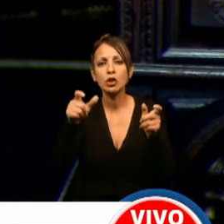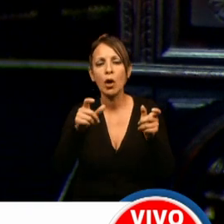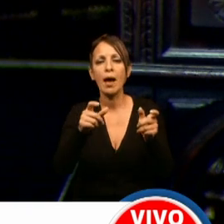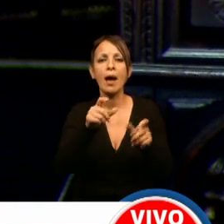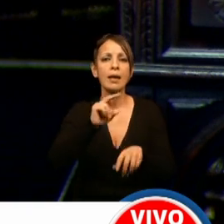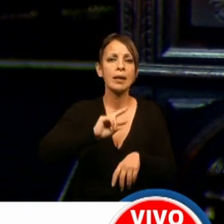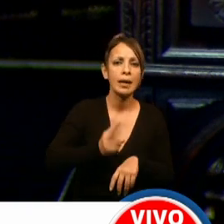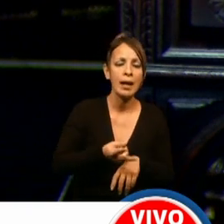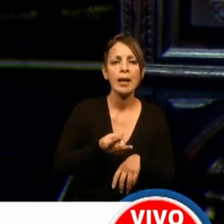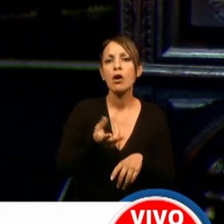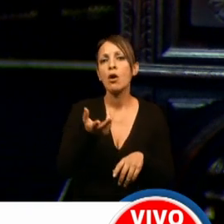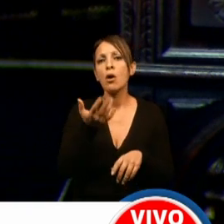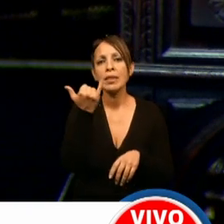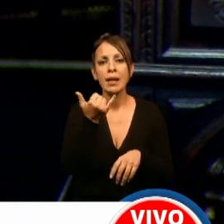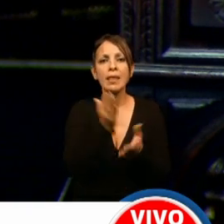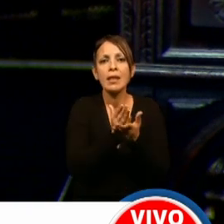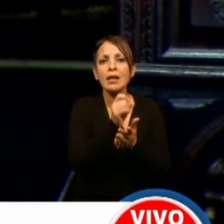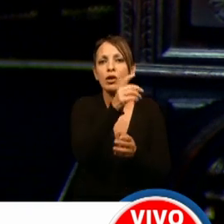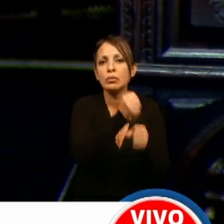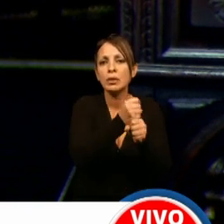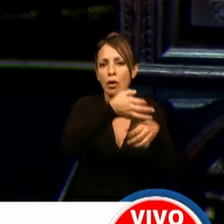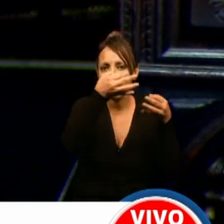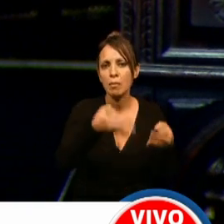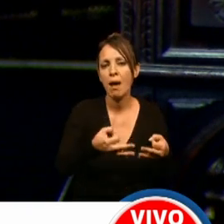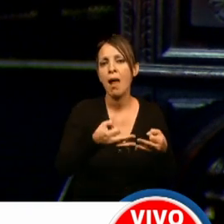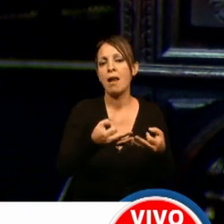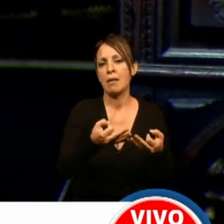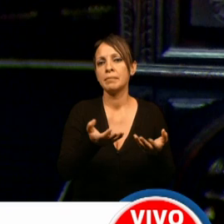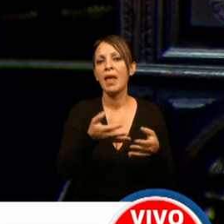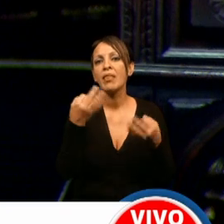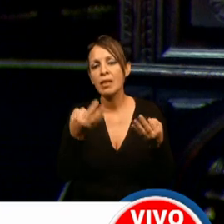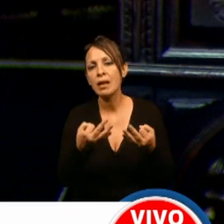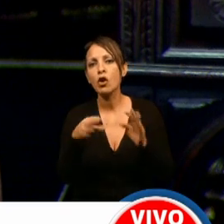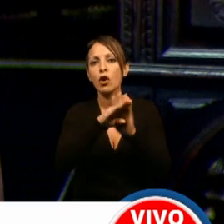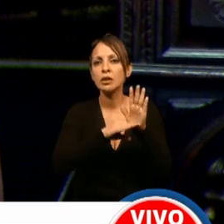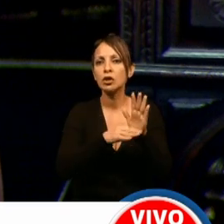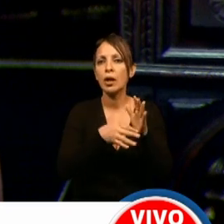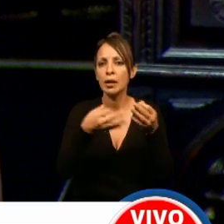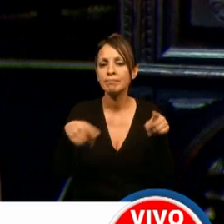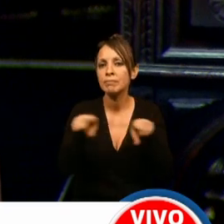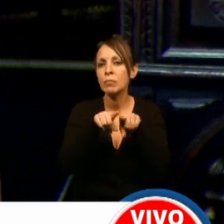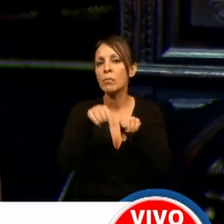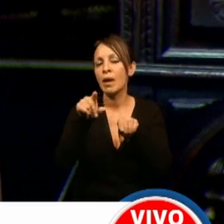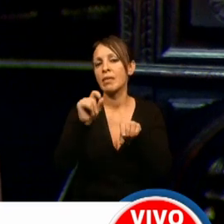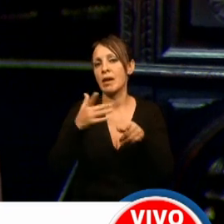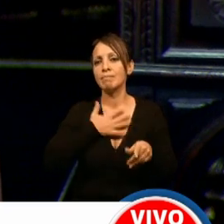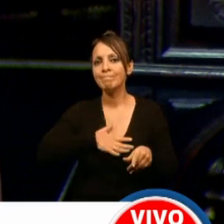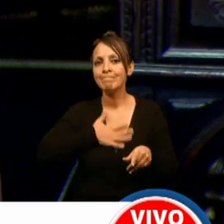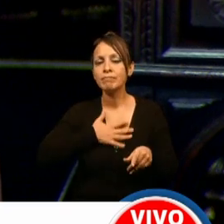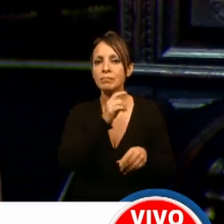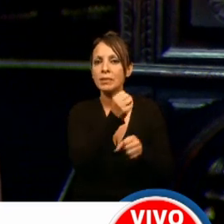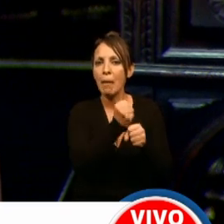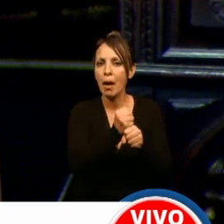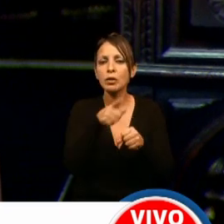transgénero tiene derecho al trabajo formal digno y productivo a condiciones equitativas y satisfactorias de trabajo y a la